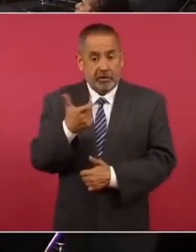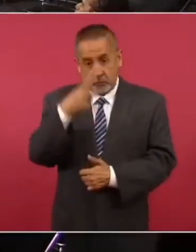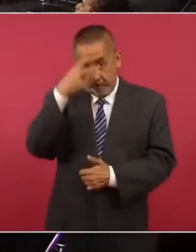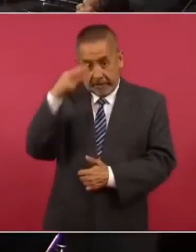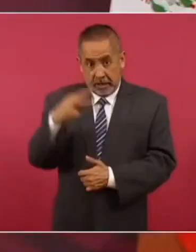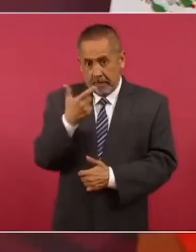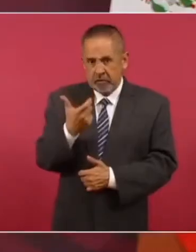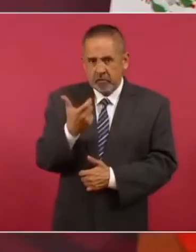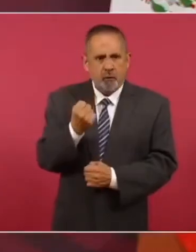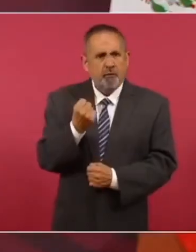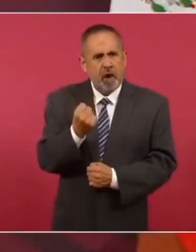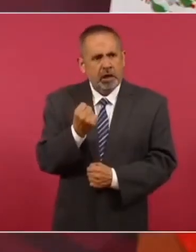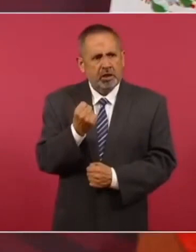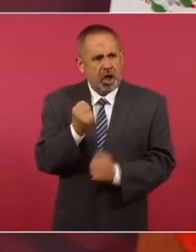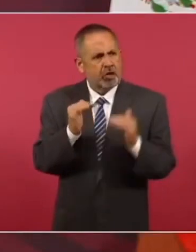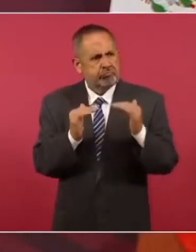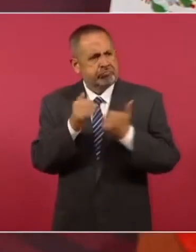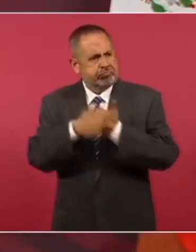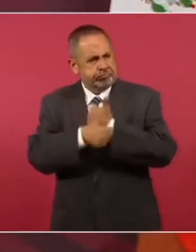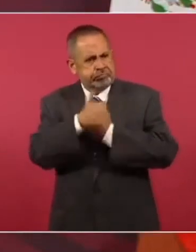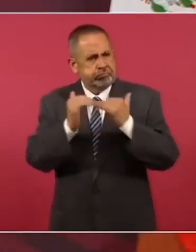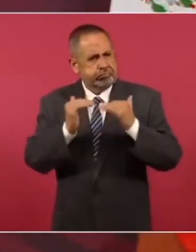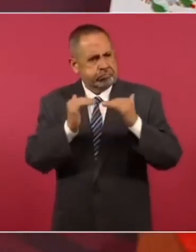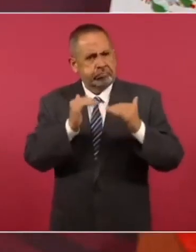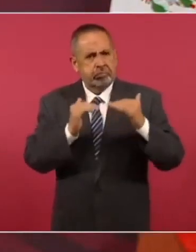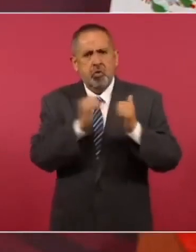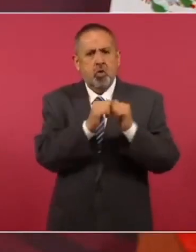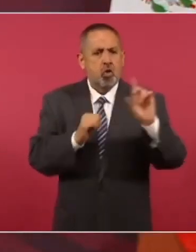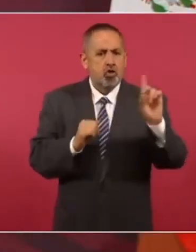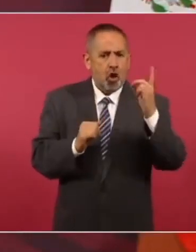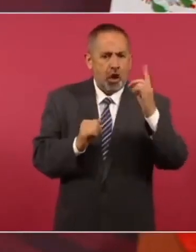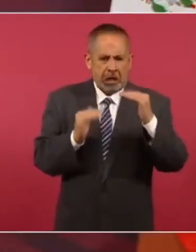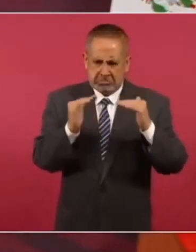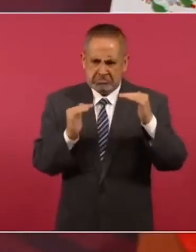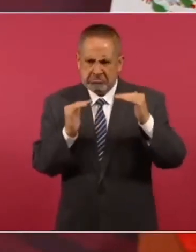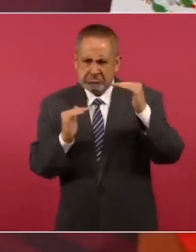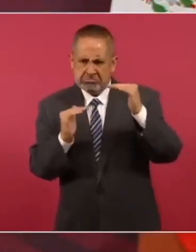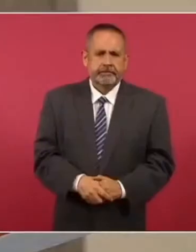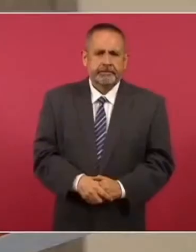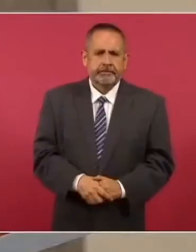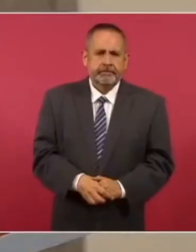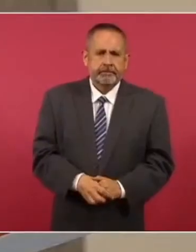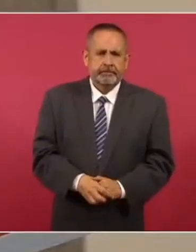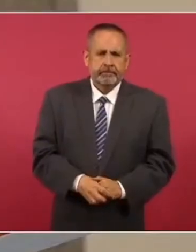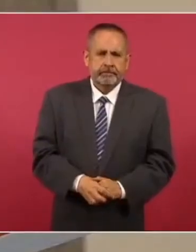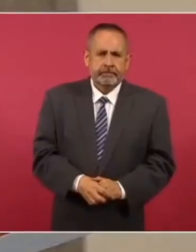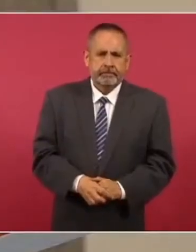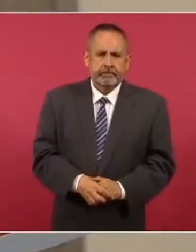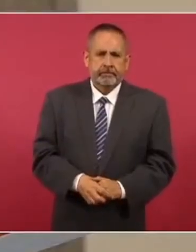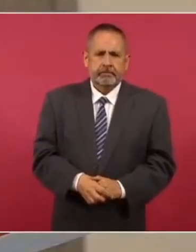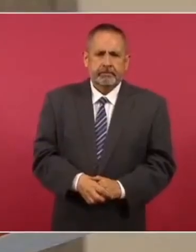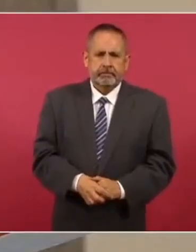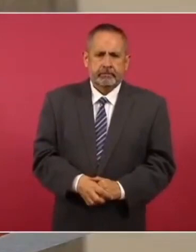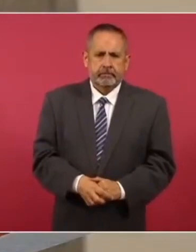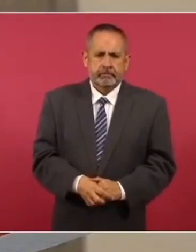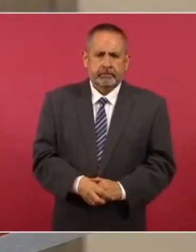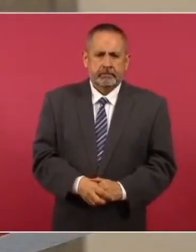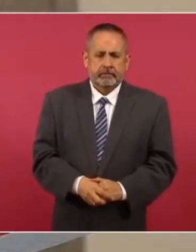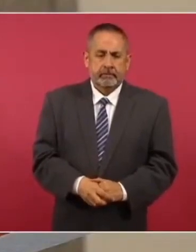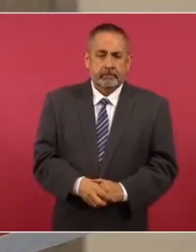que más se ha fortalecido en el mundo con relación al dólar. Y sí, y ahí